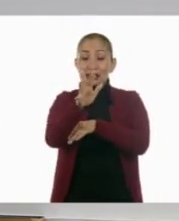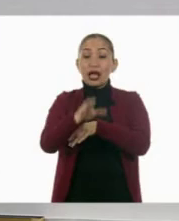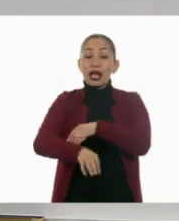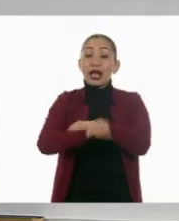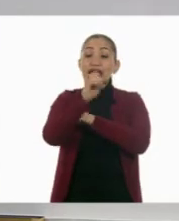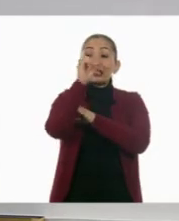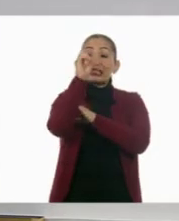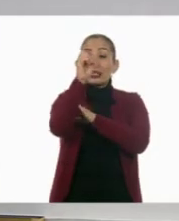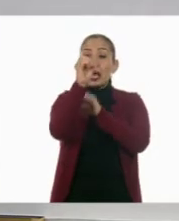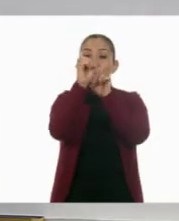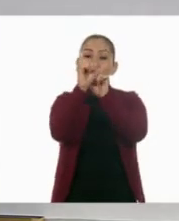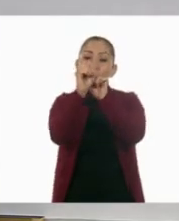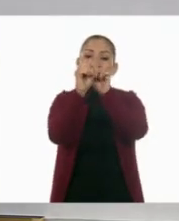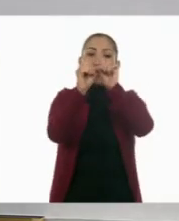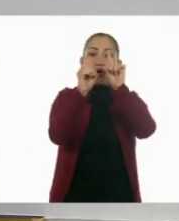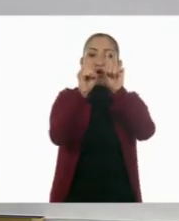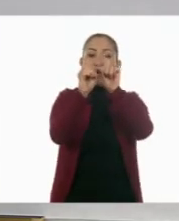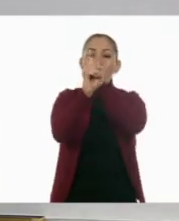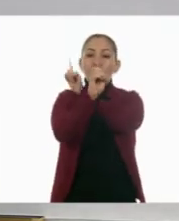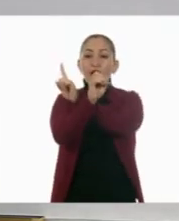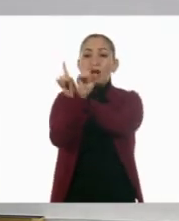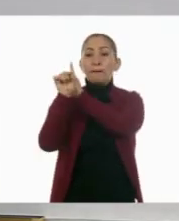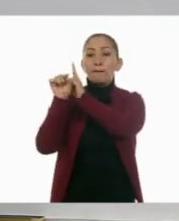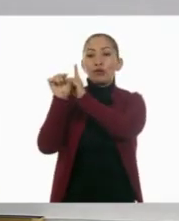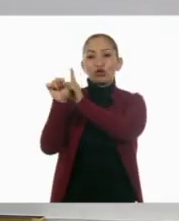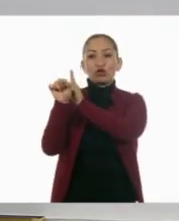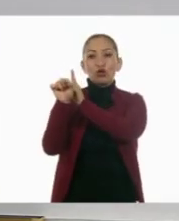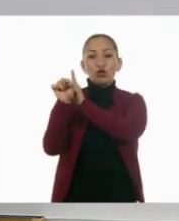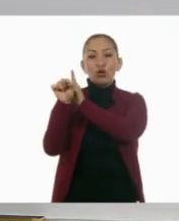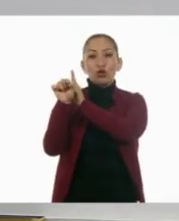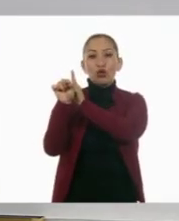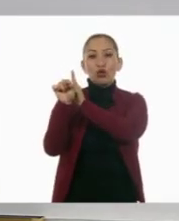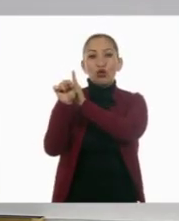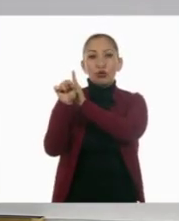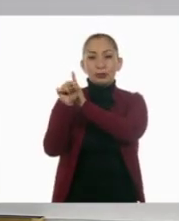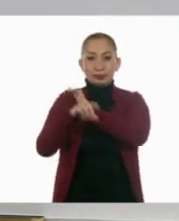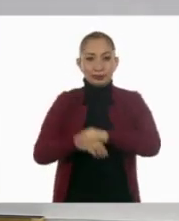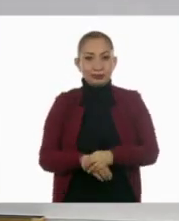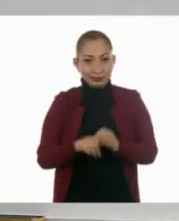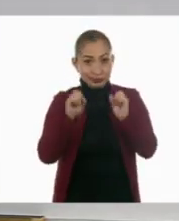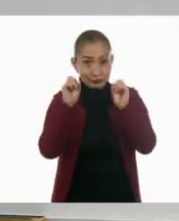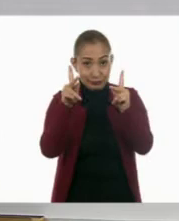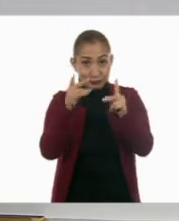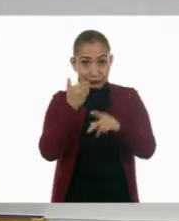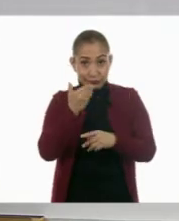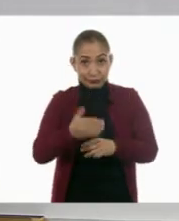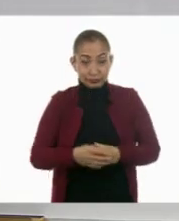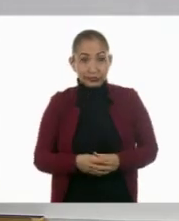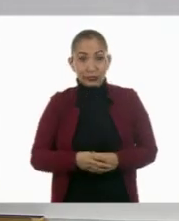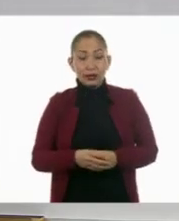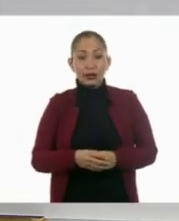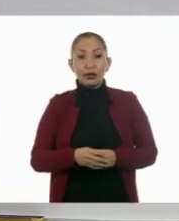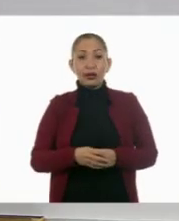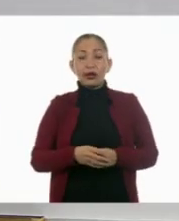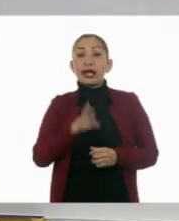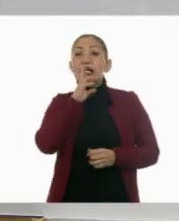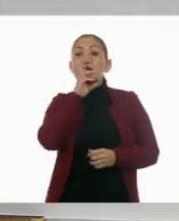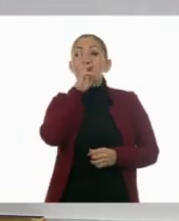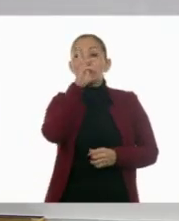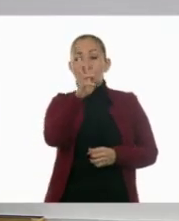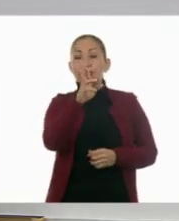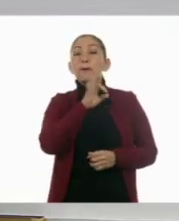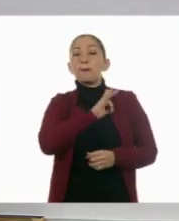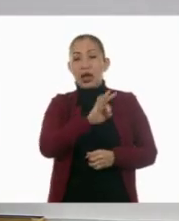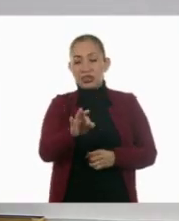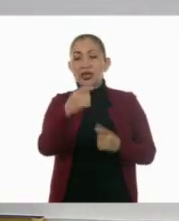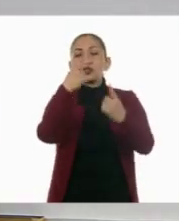la primera después del punto y la otra antes del punto. Entonces, nuestro resultado, sí se